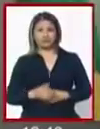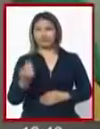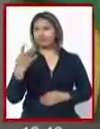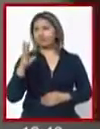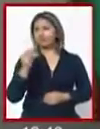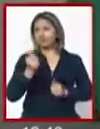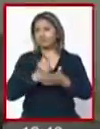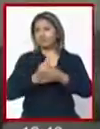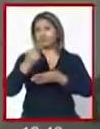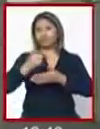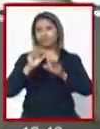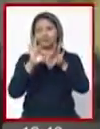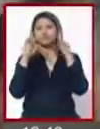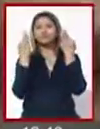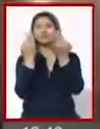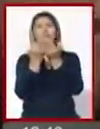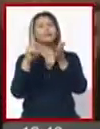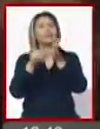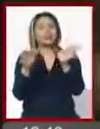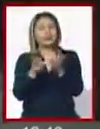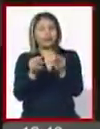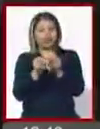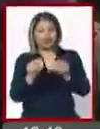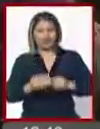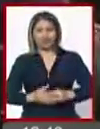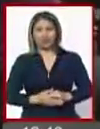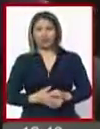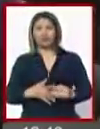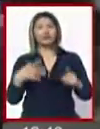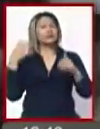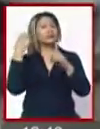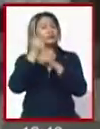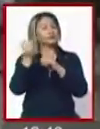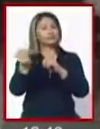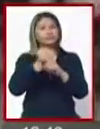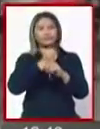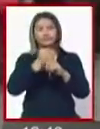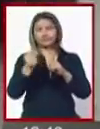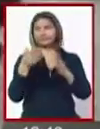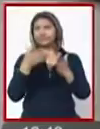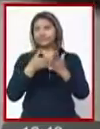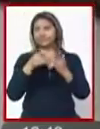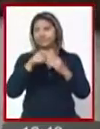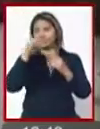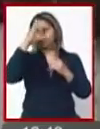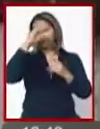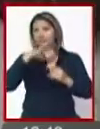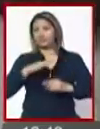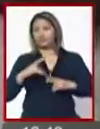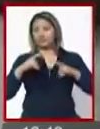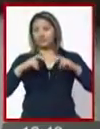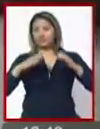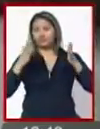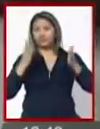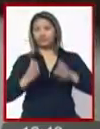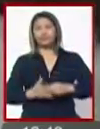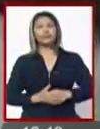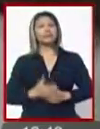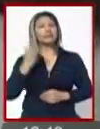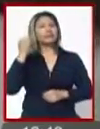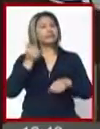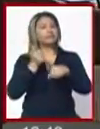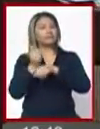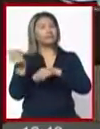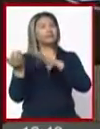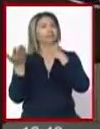2017 en el mes de agosto. Los familiares, después de la audiencia, agredieron y golpearon al investigado por el crimen de